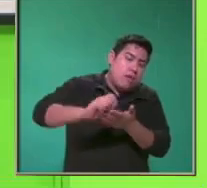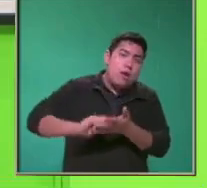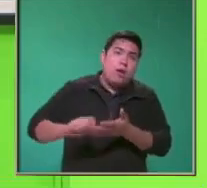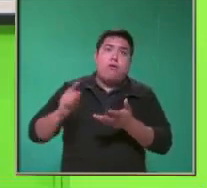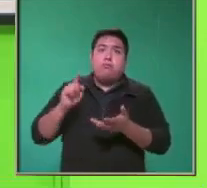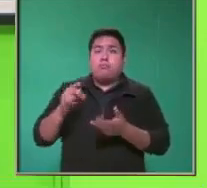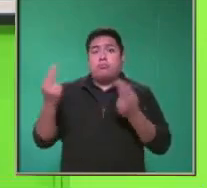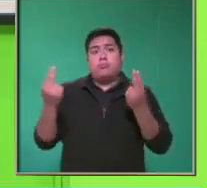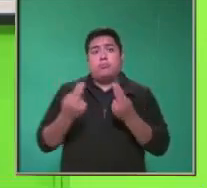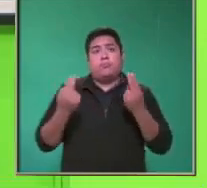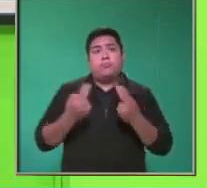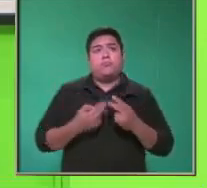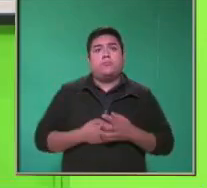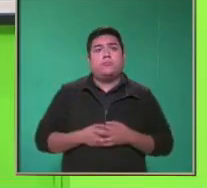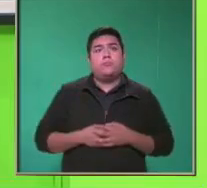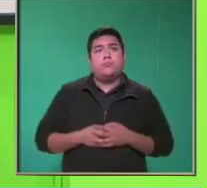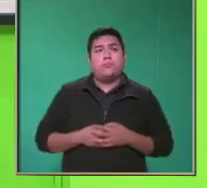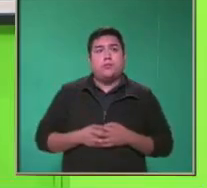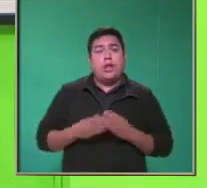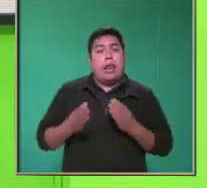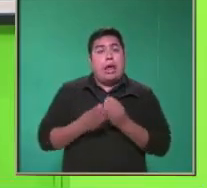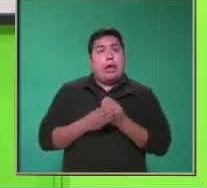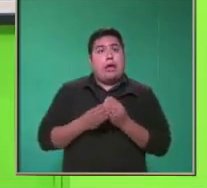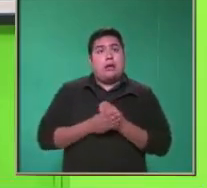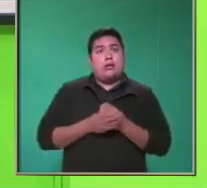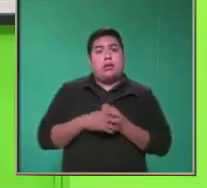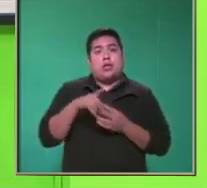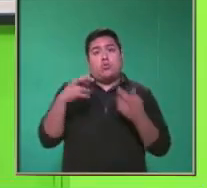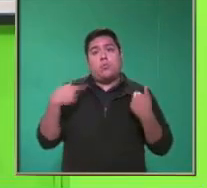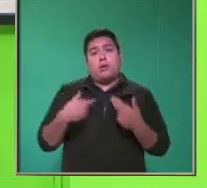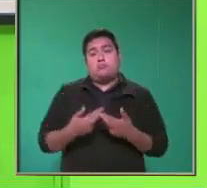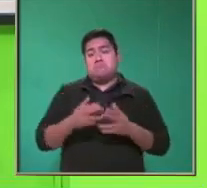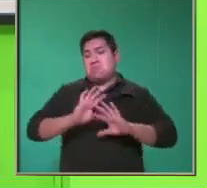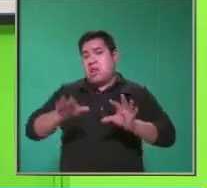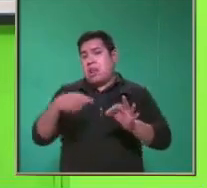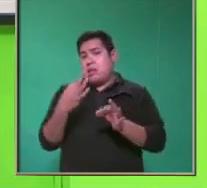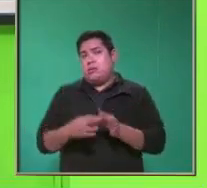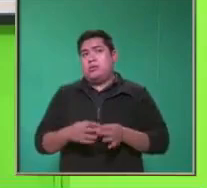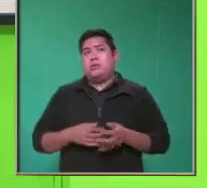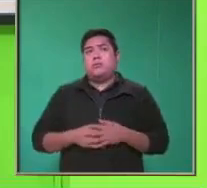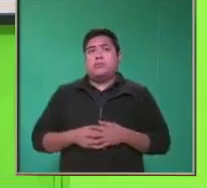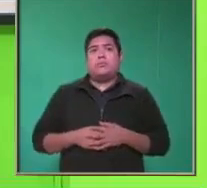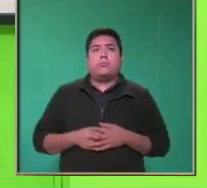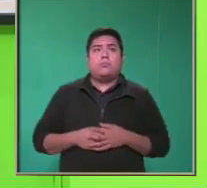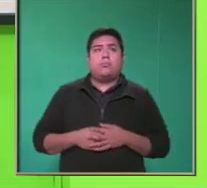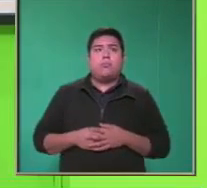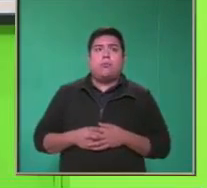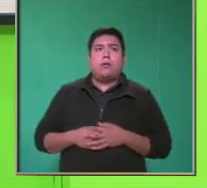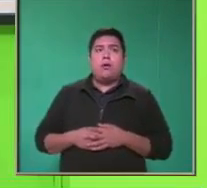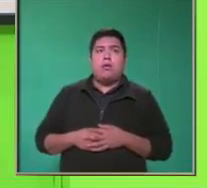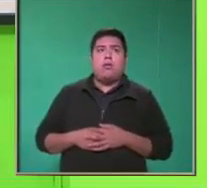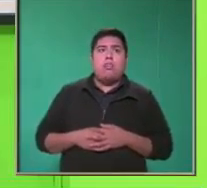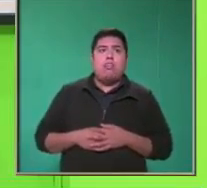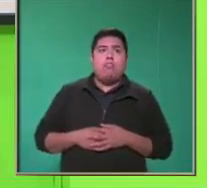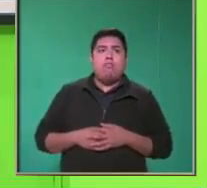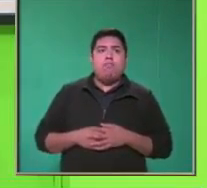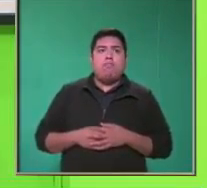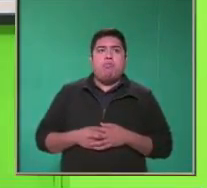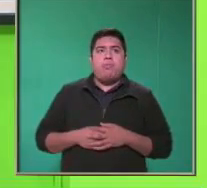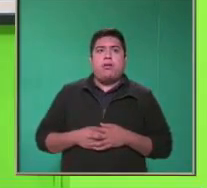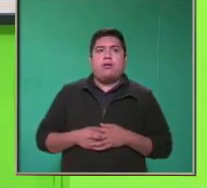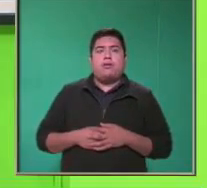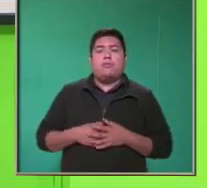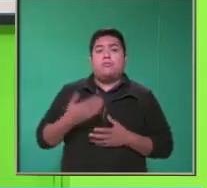evidencia de esta clase y de la que tu maestro ya revisó o va a revisar en la semana, entonces sería bueno